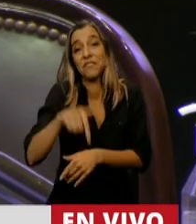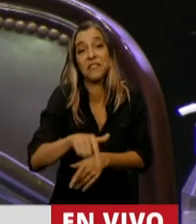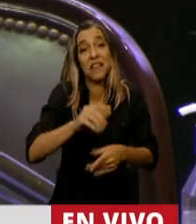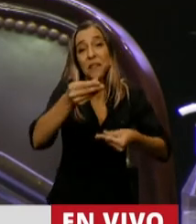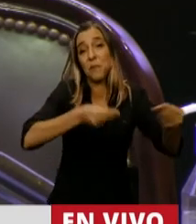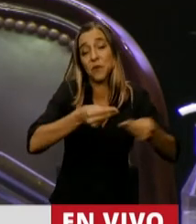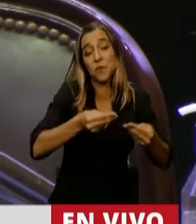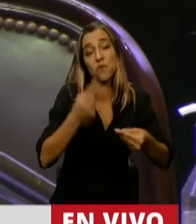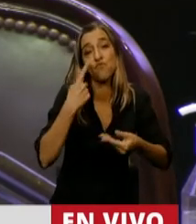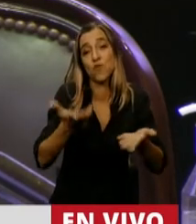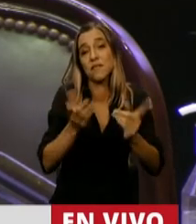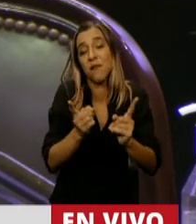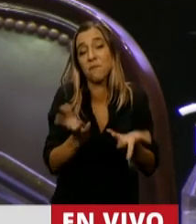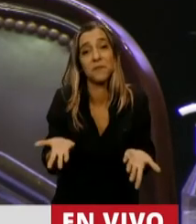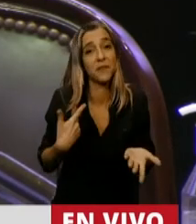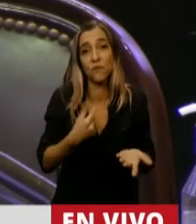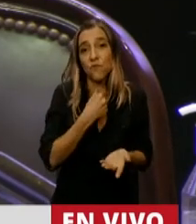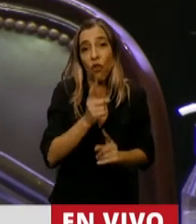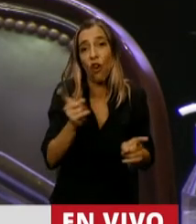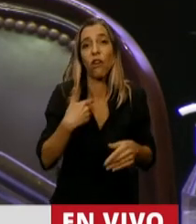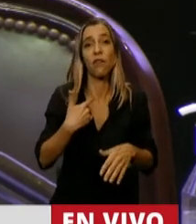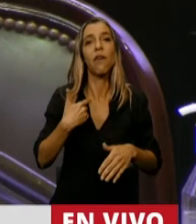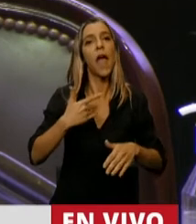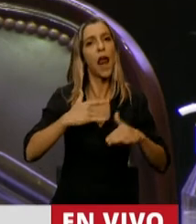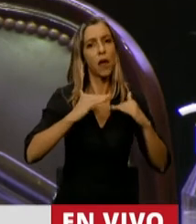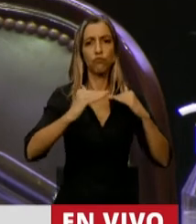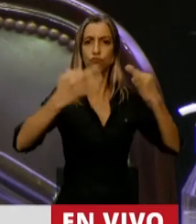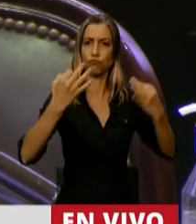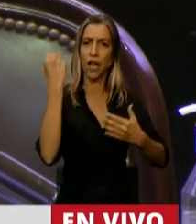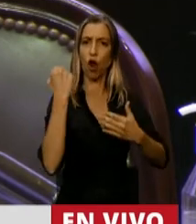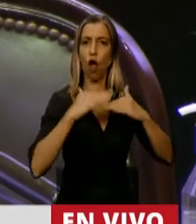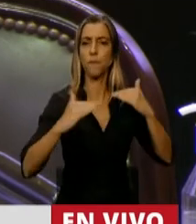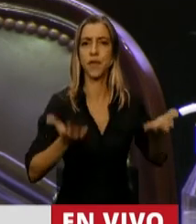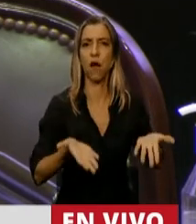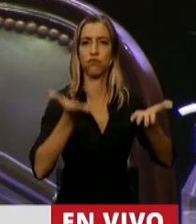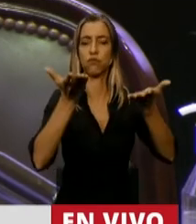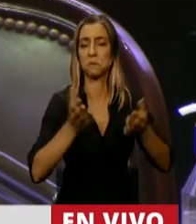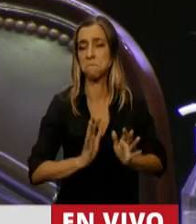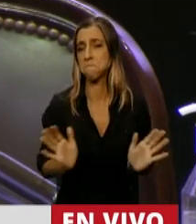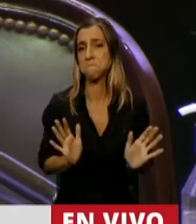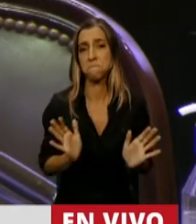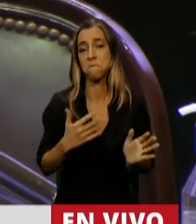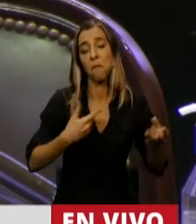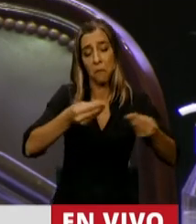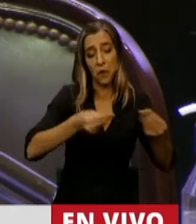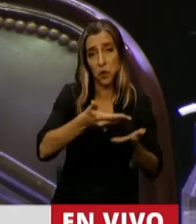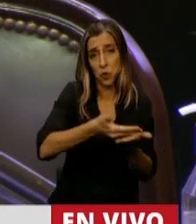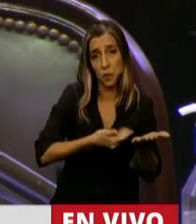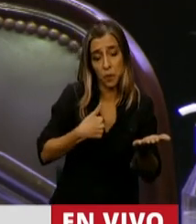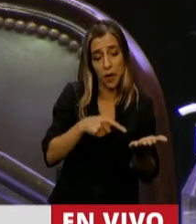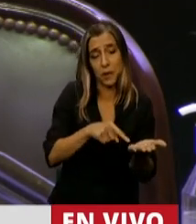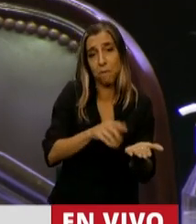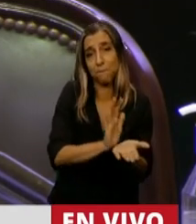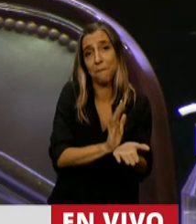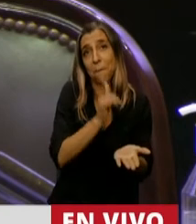dar previsibilidad. Los supuestos macros de este presupuesto son excesivamente optimistas,